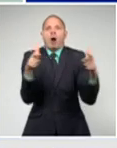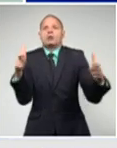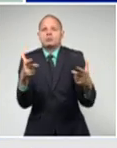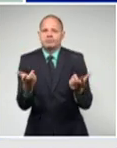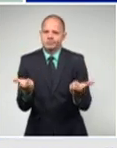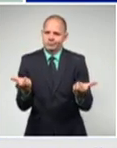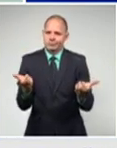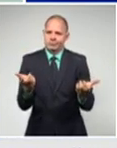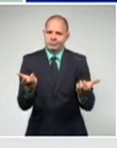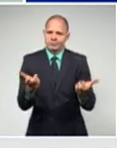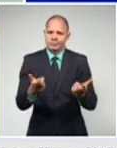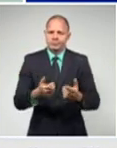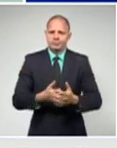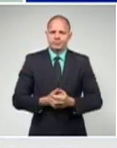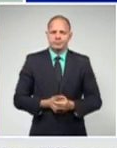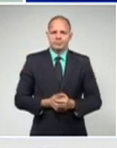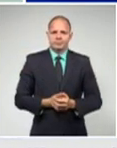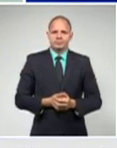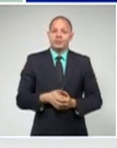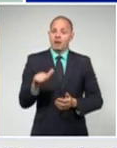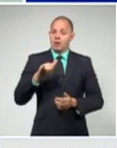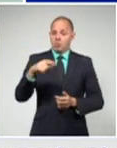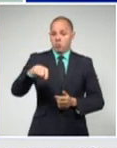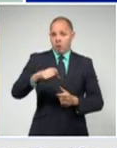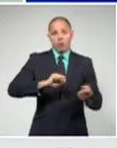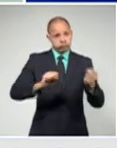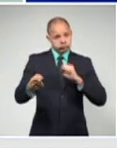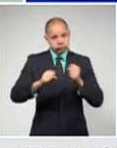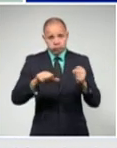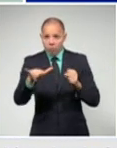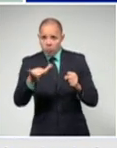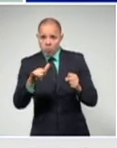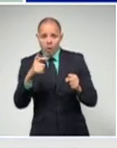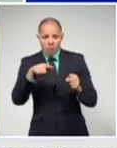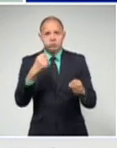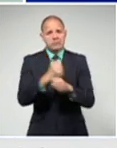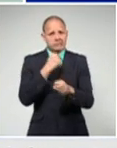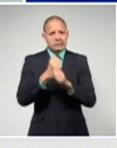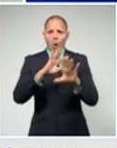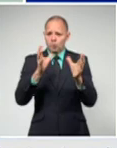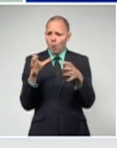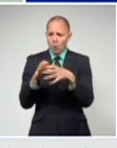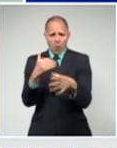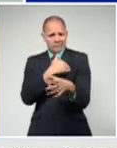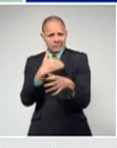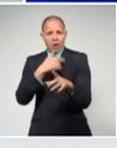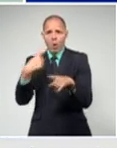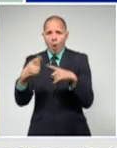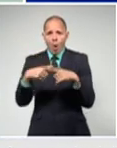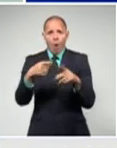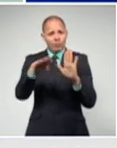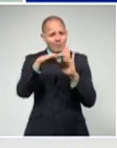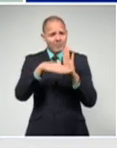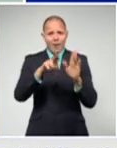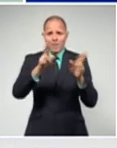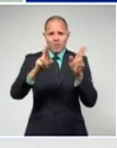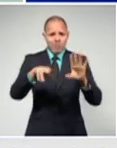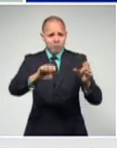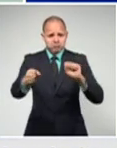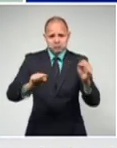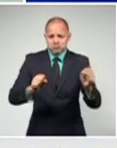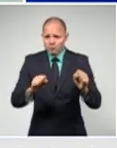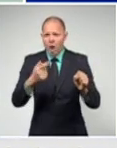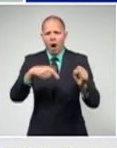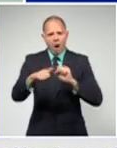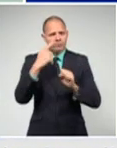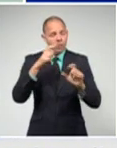y con mucha actividad, con una conducción de su Consejo de Defensa para el control de un incremento